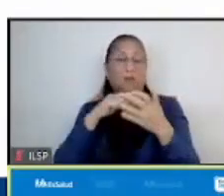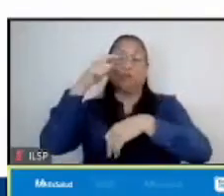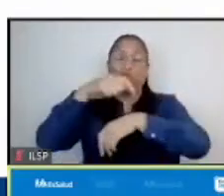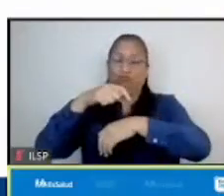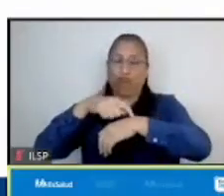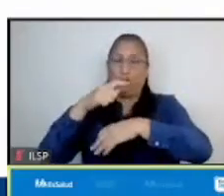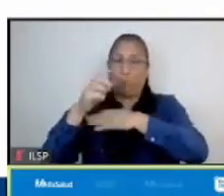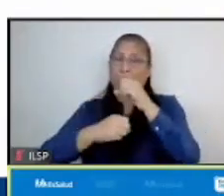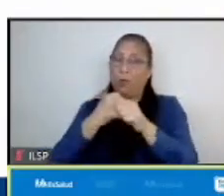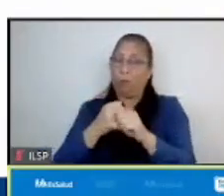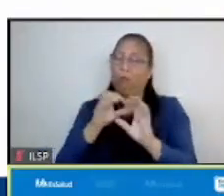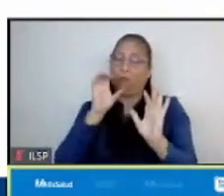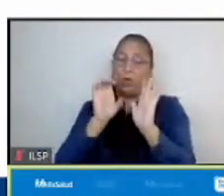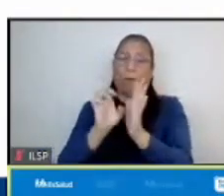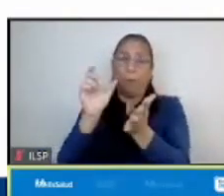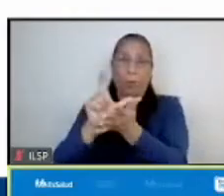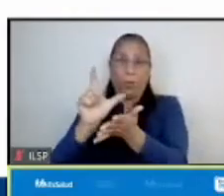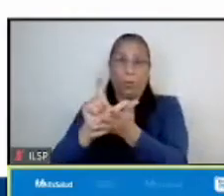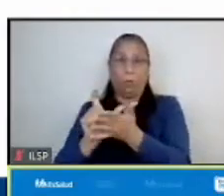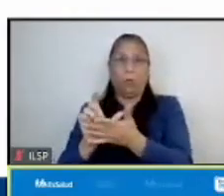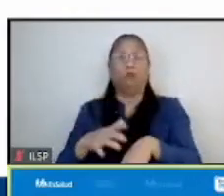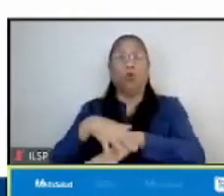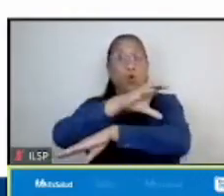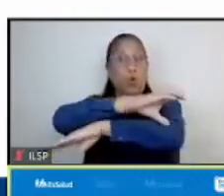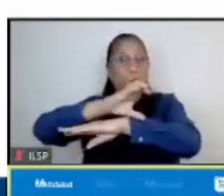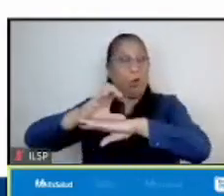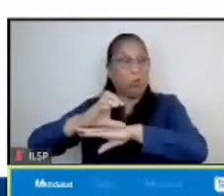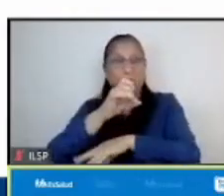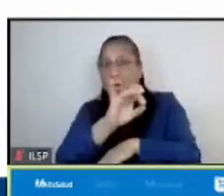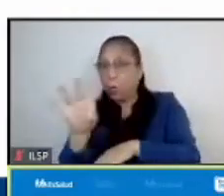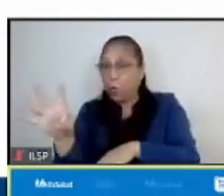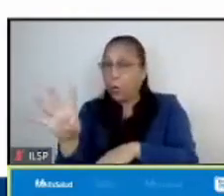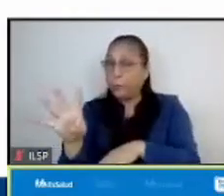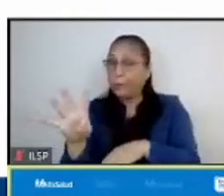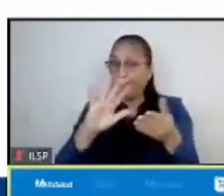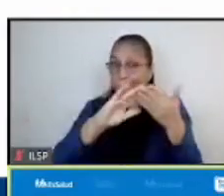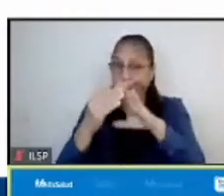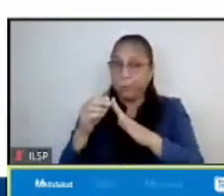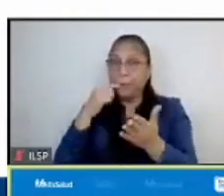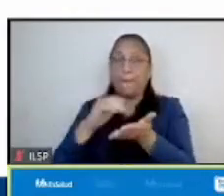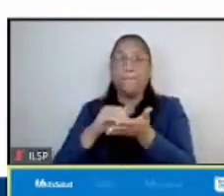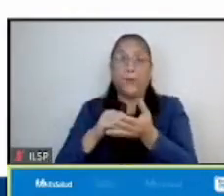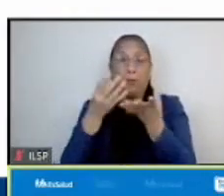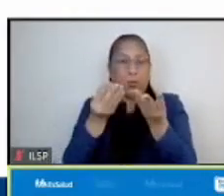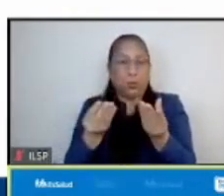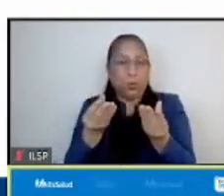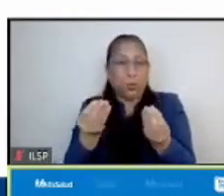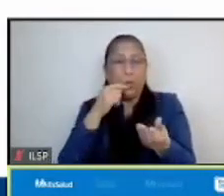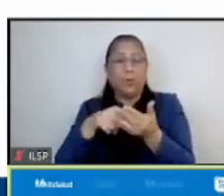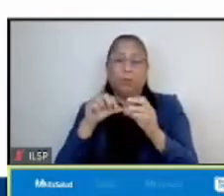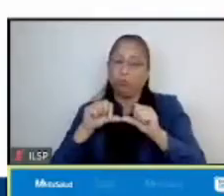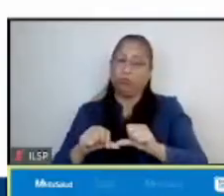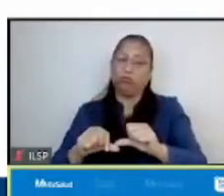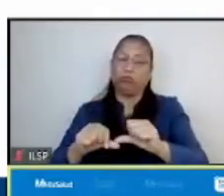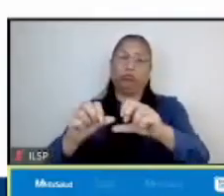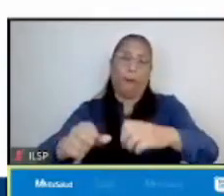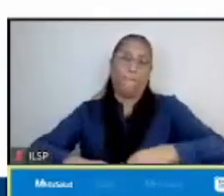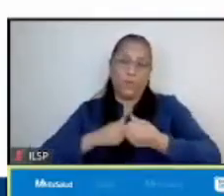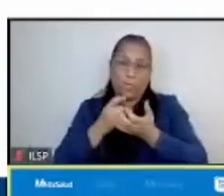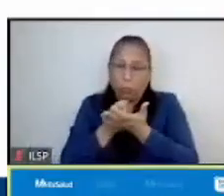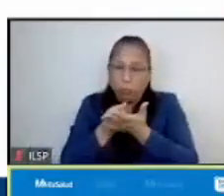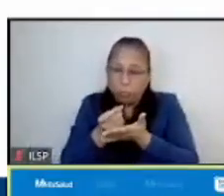ciudades como Lima, por ejemplo, y las ciudades costeras en nuestro país muchas veces, que hay mayor humedad. Y cuando hay más humedad, se mantienen estos gérmenes en el ambiente más